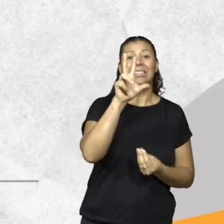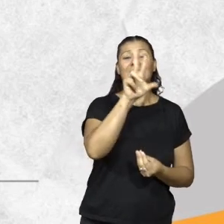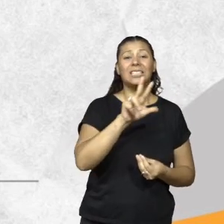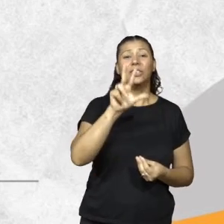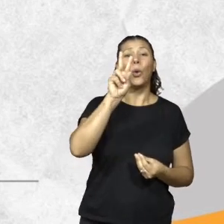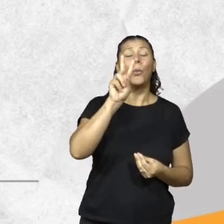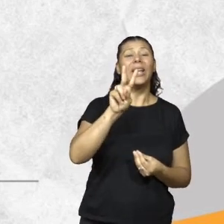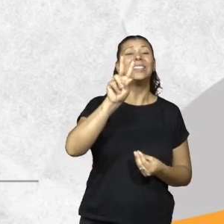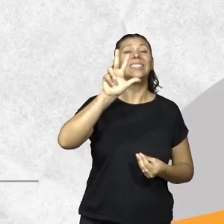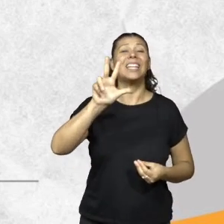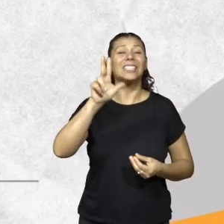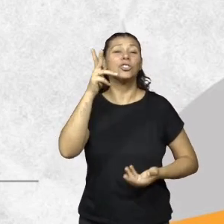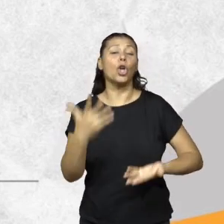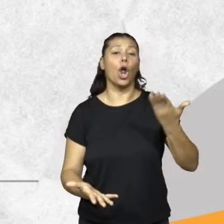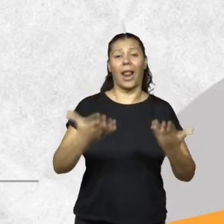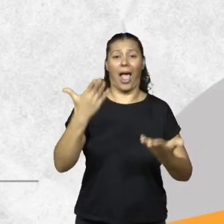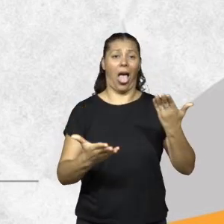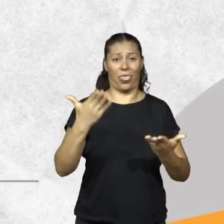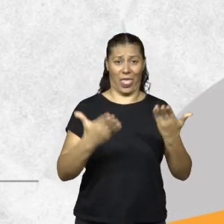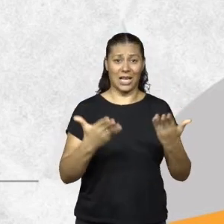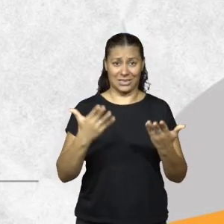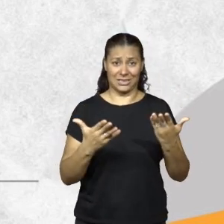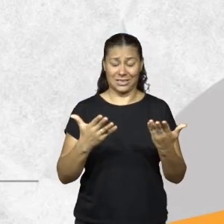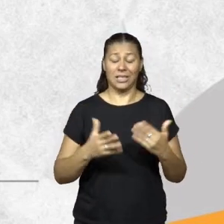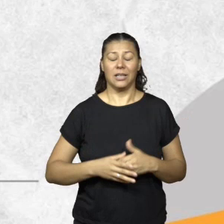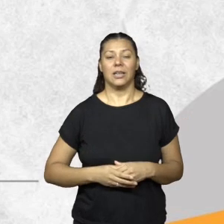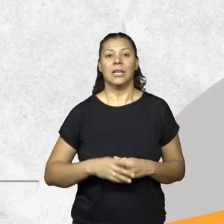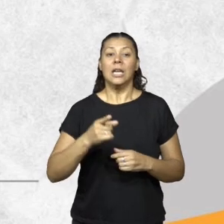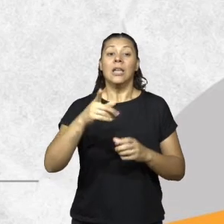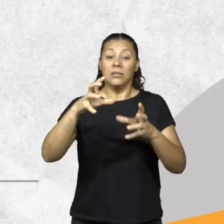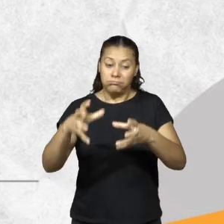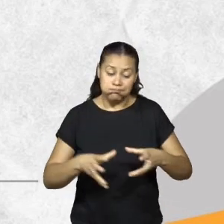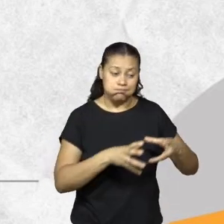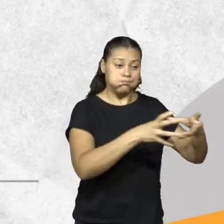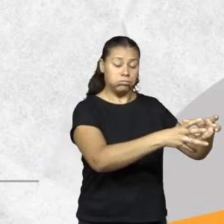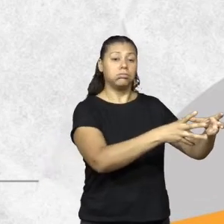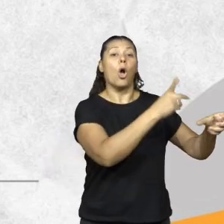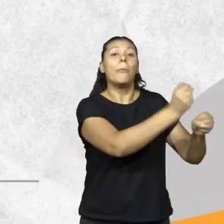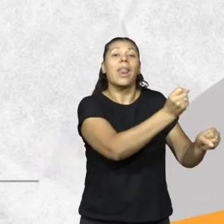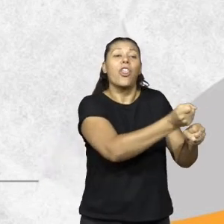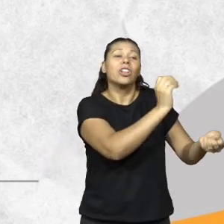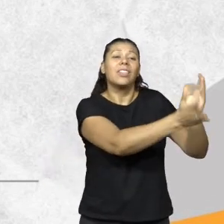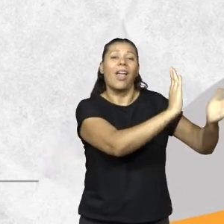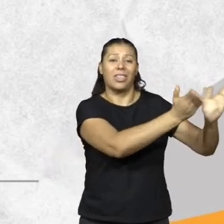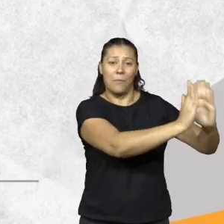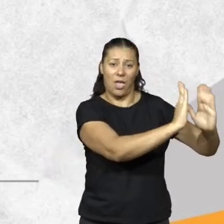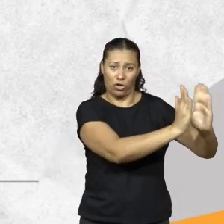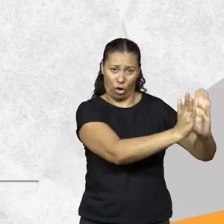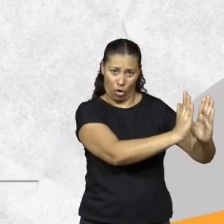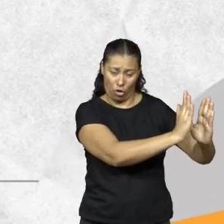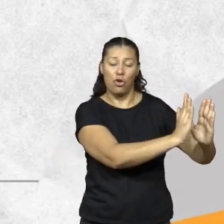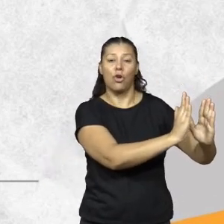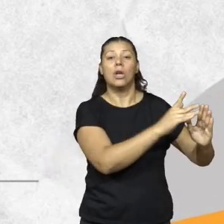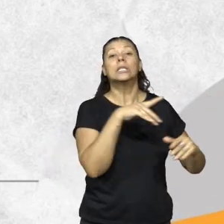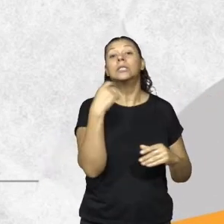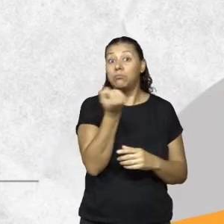de la Antártida que recalaron en el puerto de Ushuaia y se trataron por operadoras en la provincia. Eso también es importante porque al